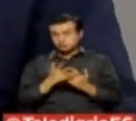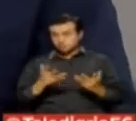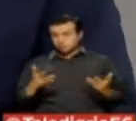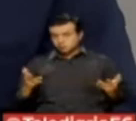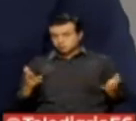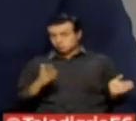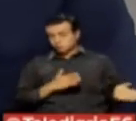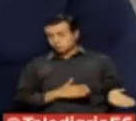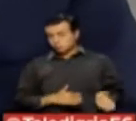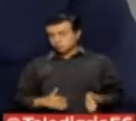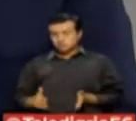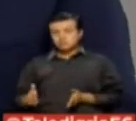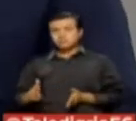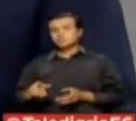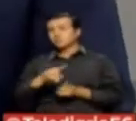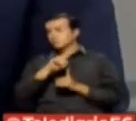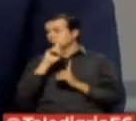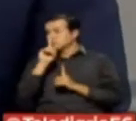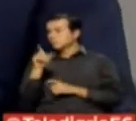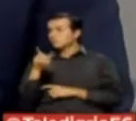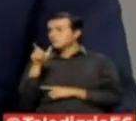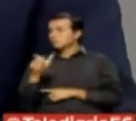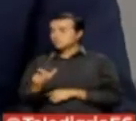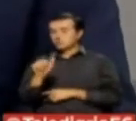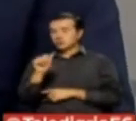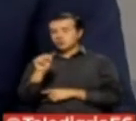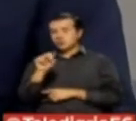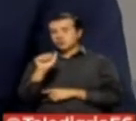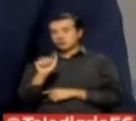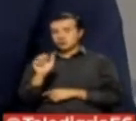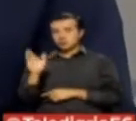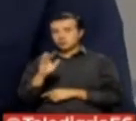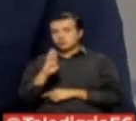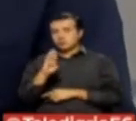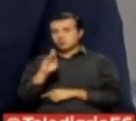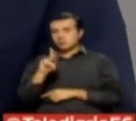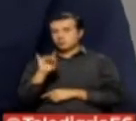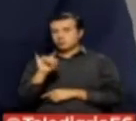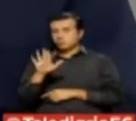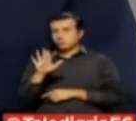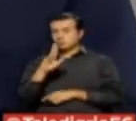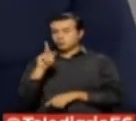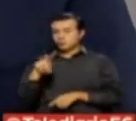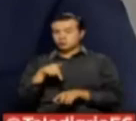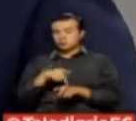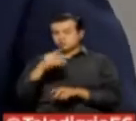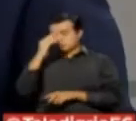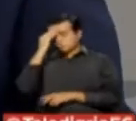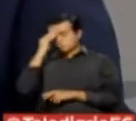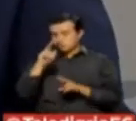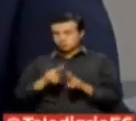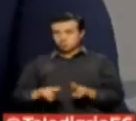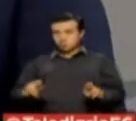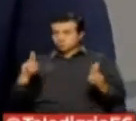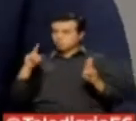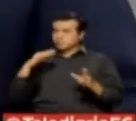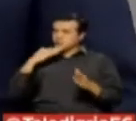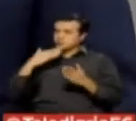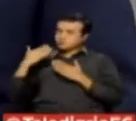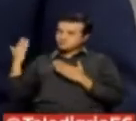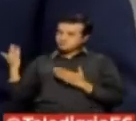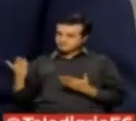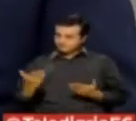años de edad se lo vamos a preguntar a anna bosch long en especialista en educación de unicef gracias por estar aquí